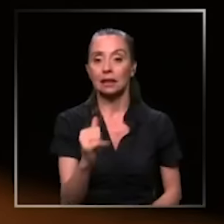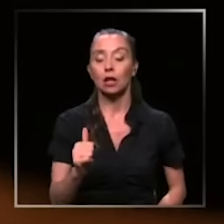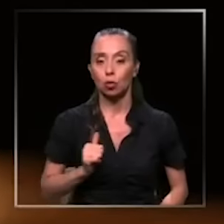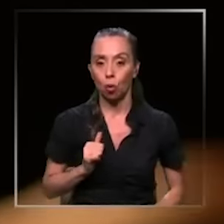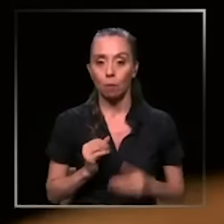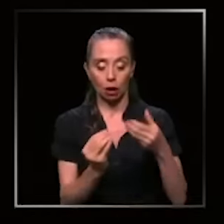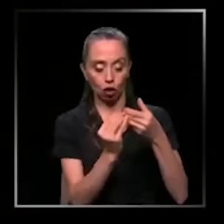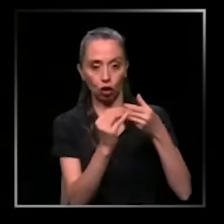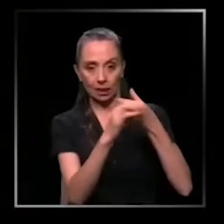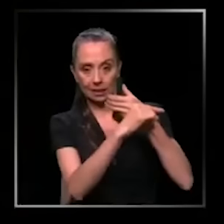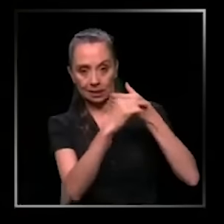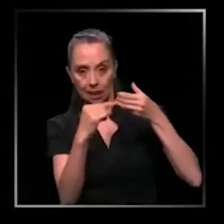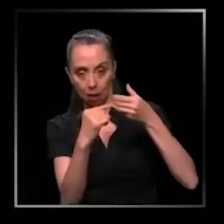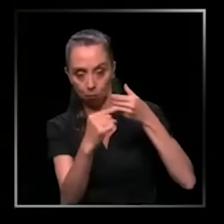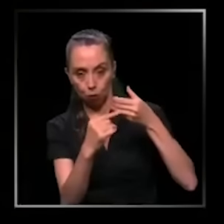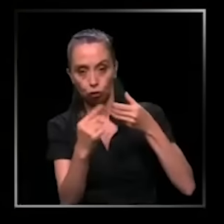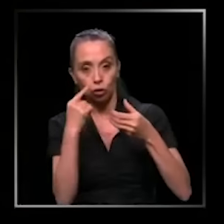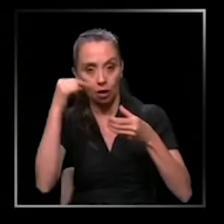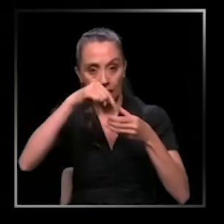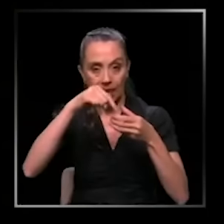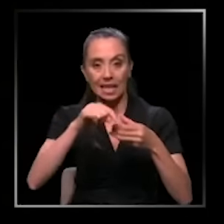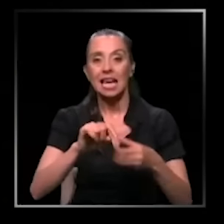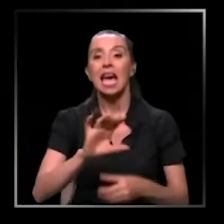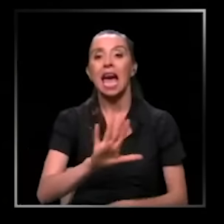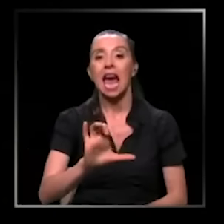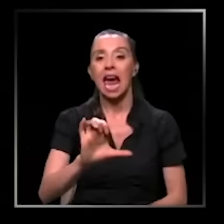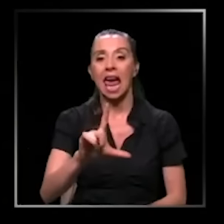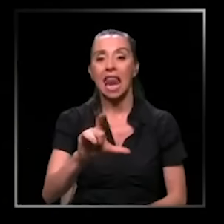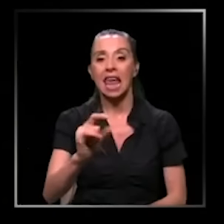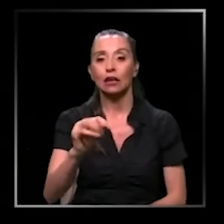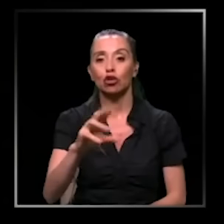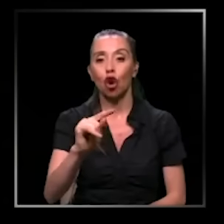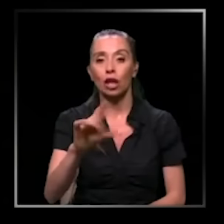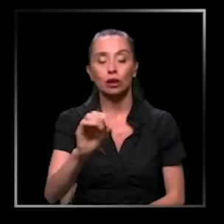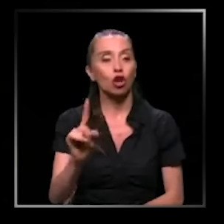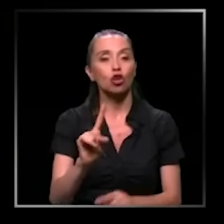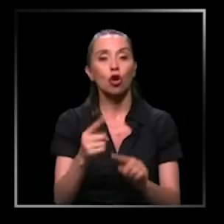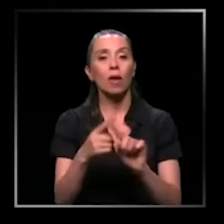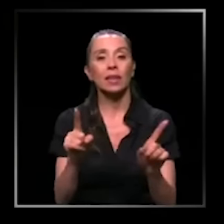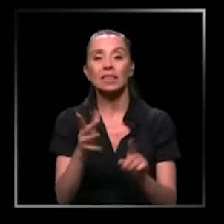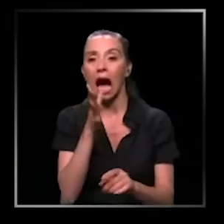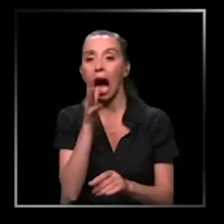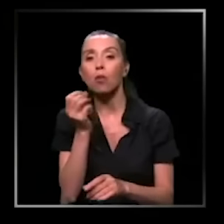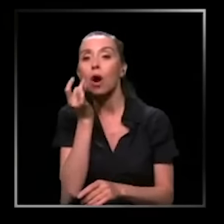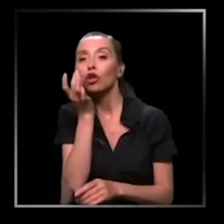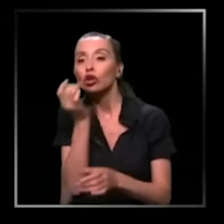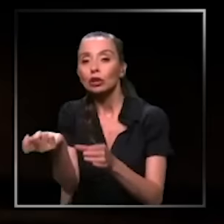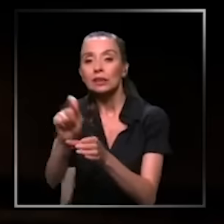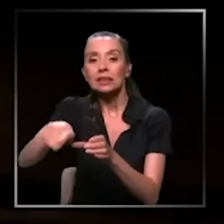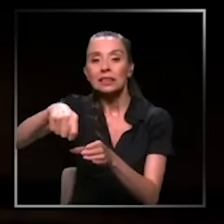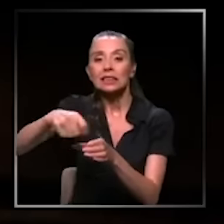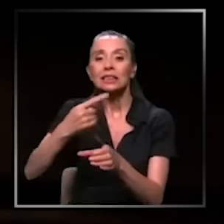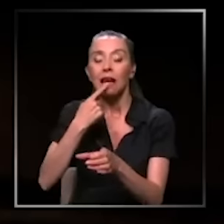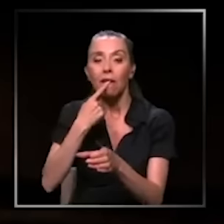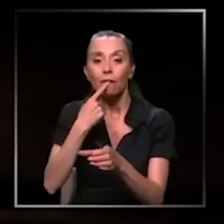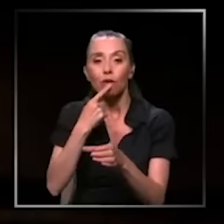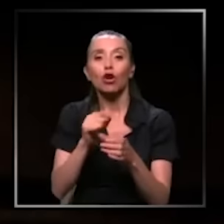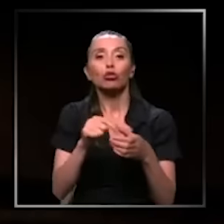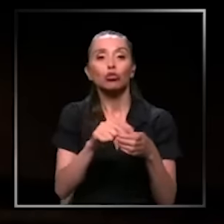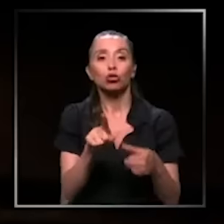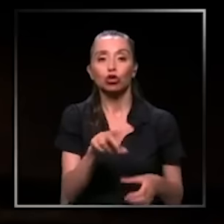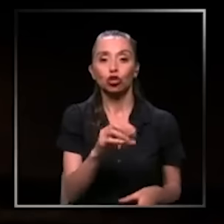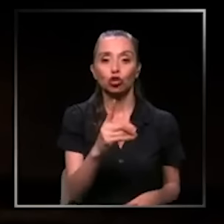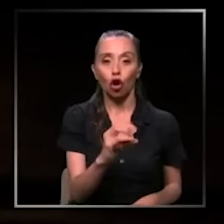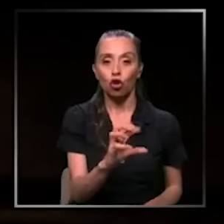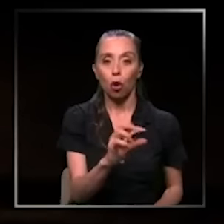que declaran. Sin embargo, al tener solo electrolitos, no son muy distintas a un agua saborizada y la absorción del sodio y el